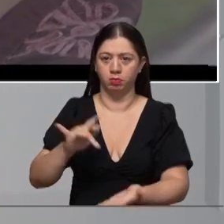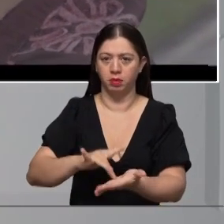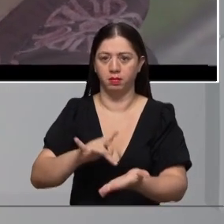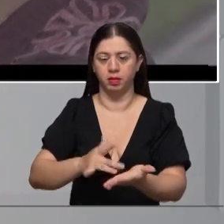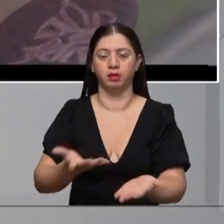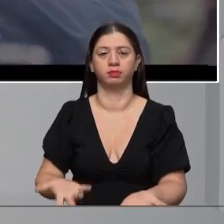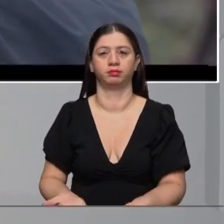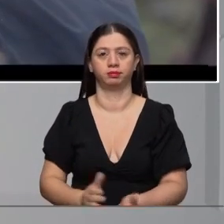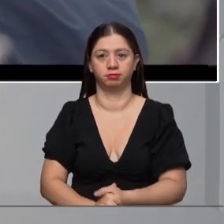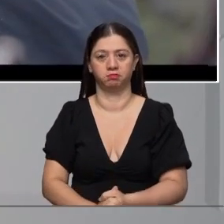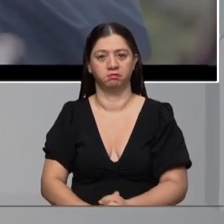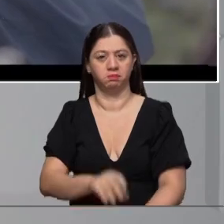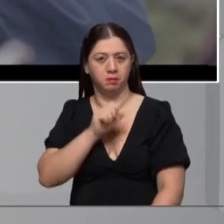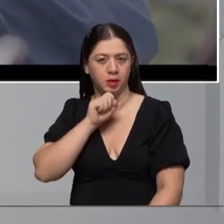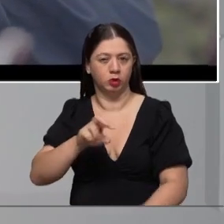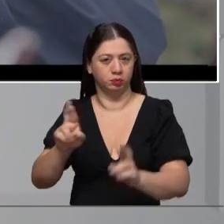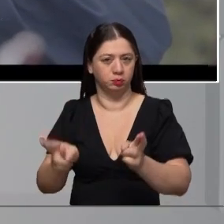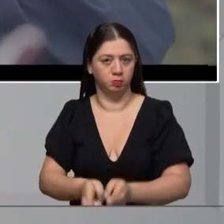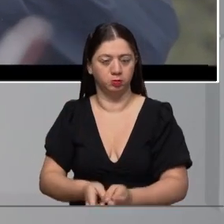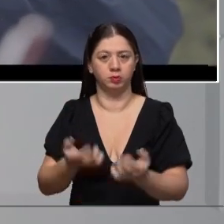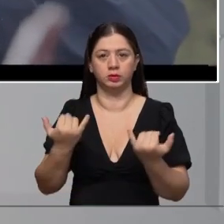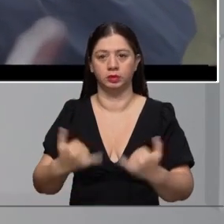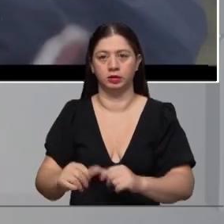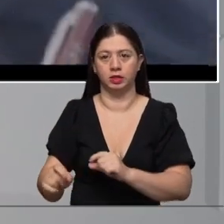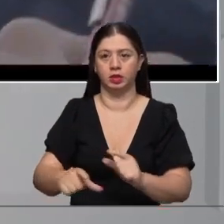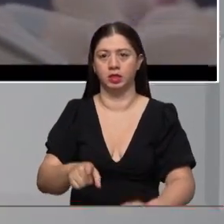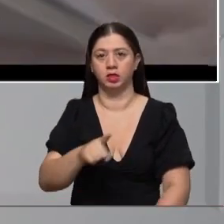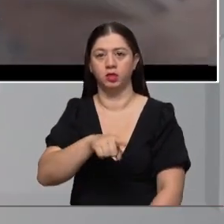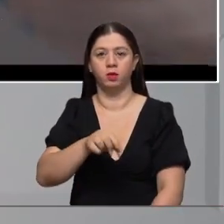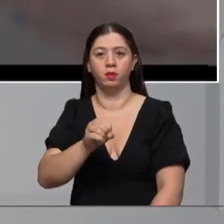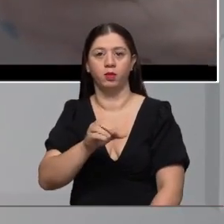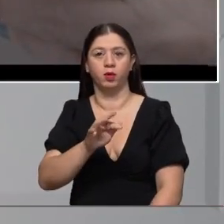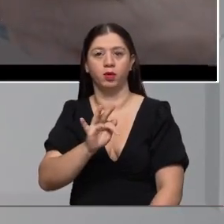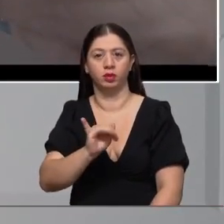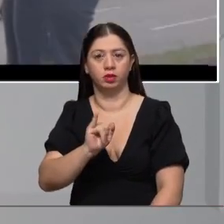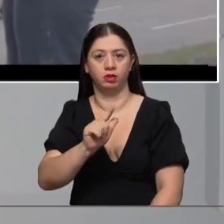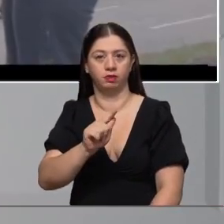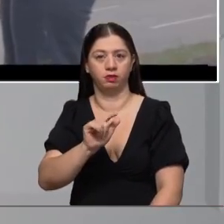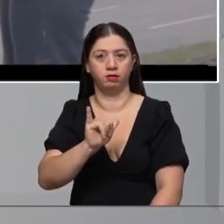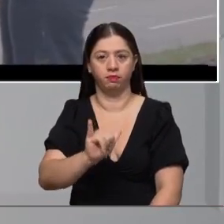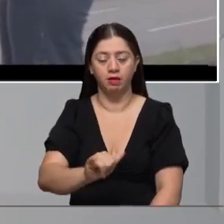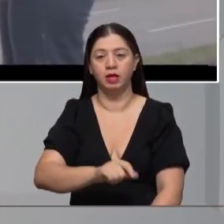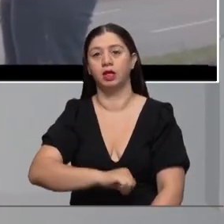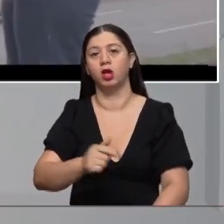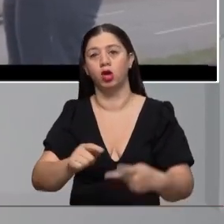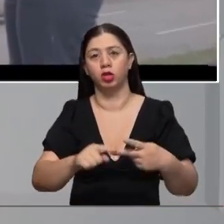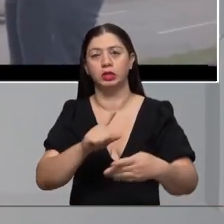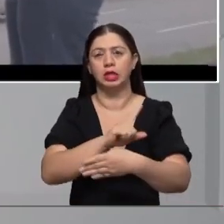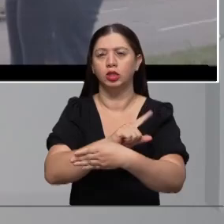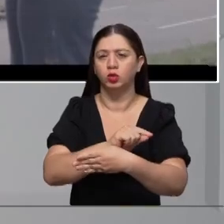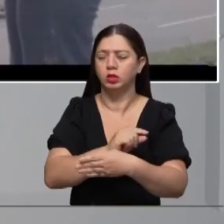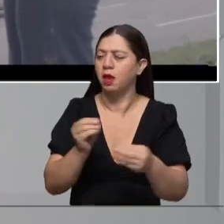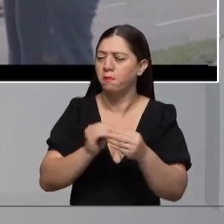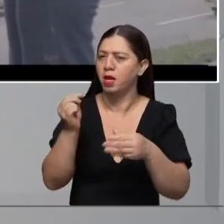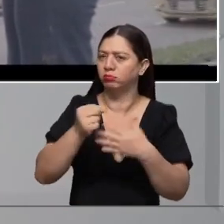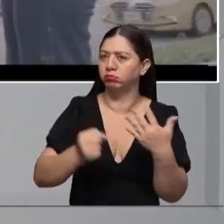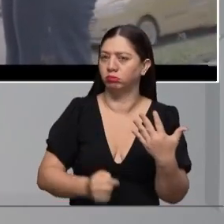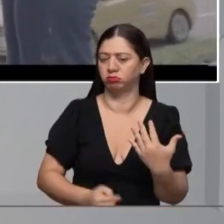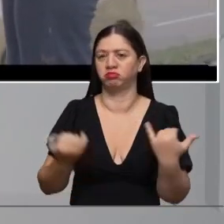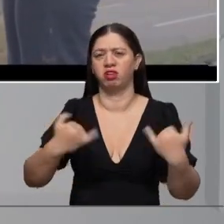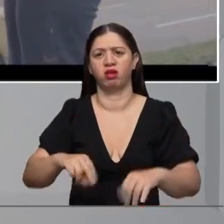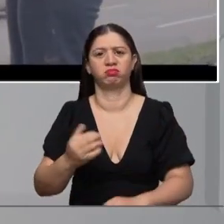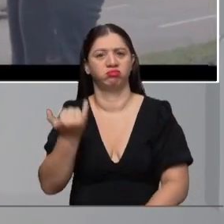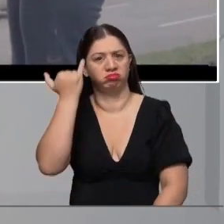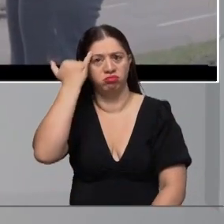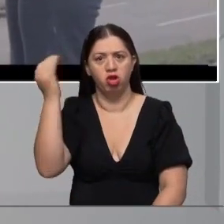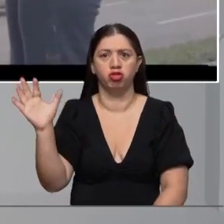Ángeles. Armando, ahora sí, brevemente, ya estamos en Spotify, iniciamos también ese recorrido en los espacios en Twitter, ¿qué más? Todo está inventado,